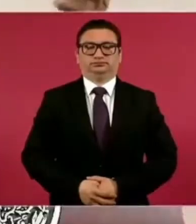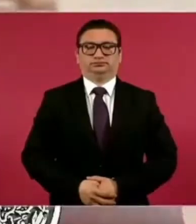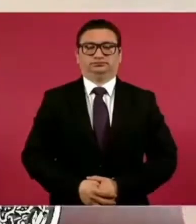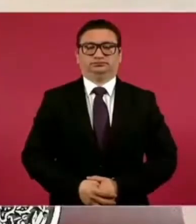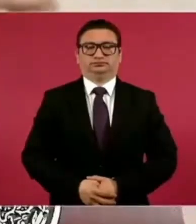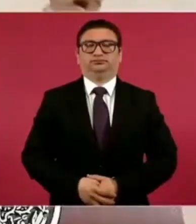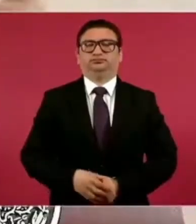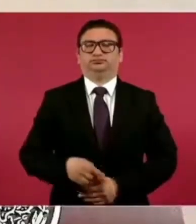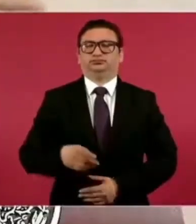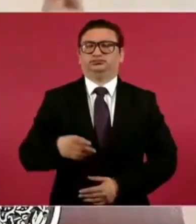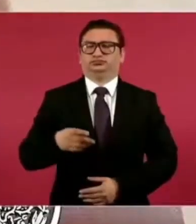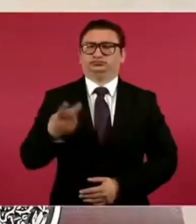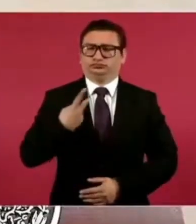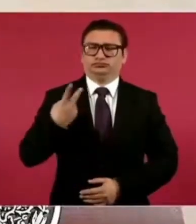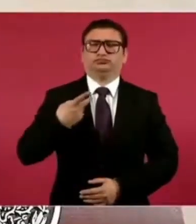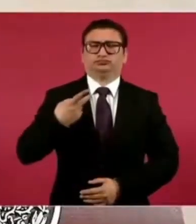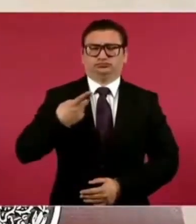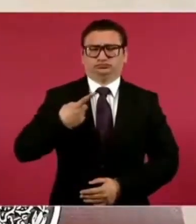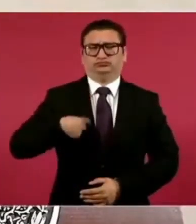queremos mucho.